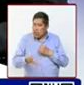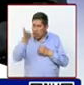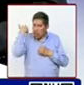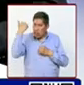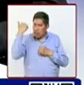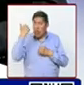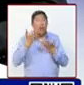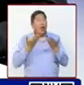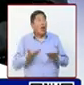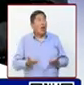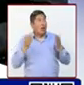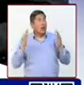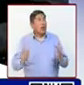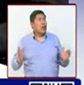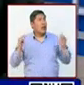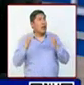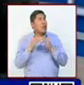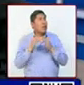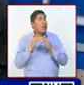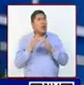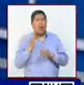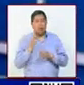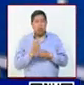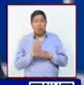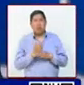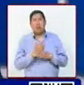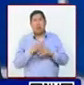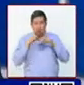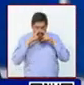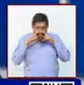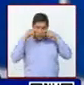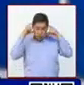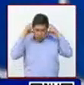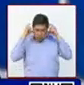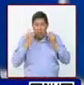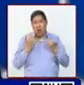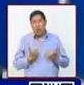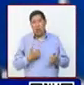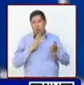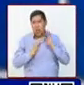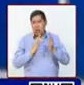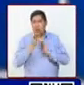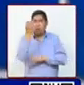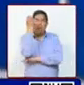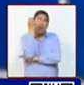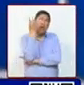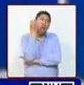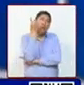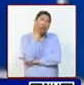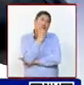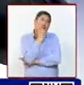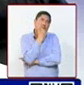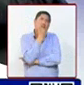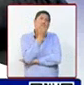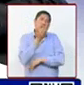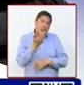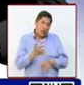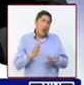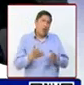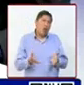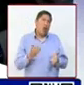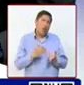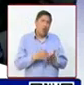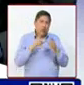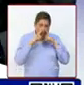Bueno, por ejemplo, acá en la ciudad de La Paz, poco a poco están empezando a usar barbijo, sí, en las calles. Hoy conversábamos al mediodía y veíamos que hay gente que está empezando a